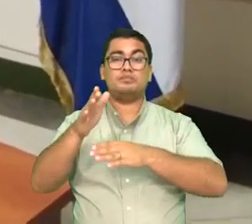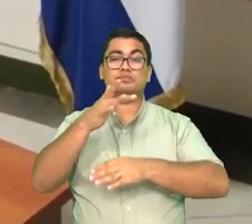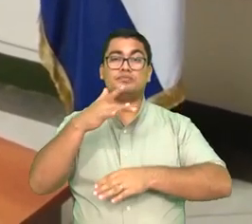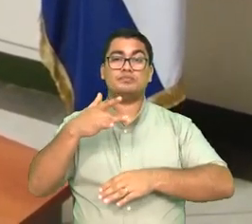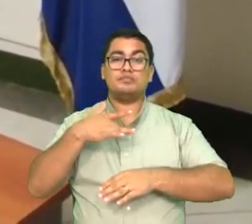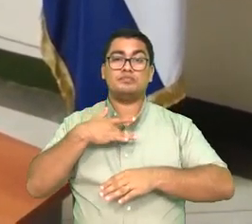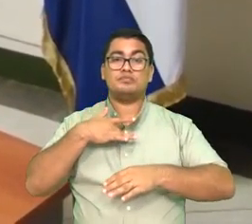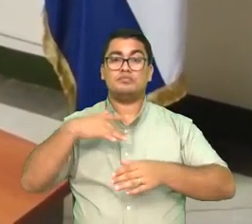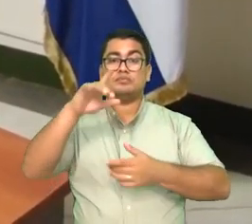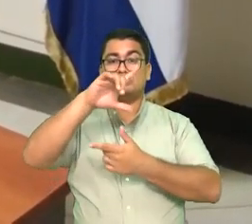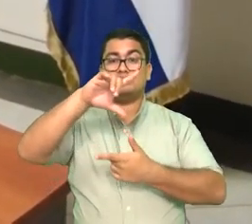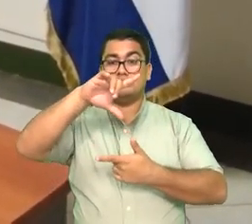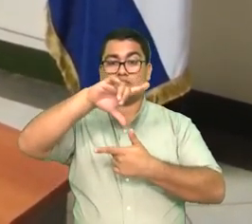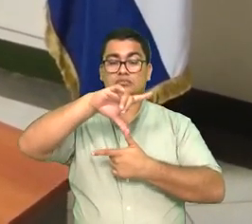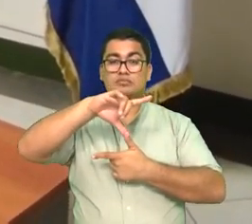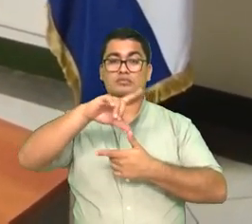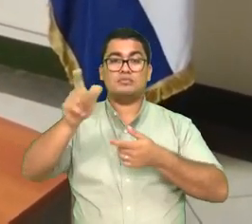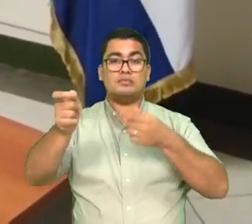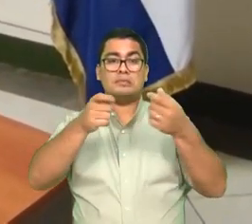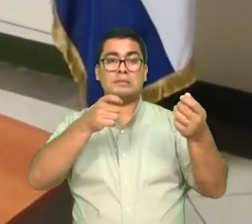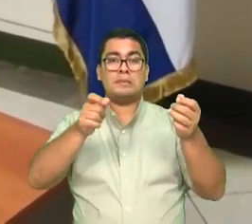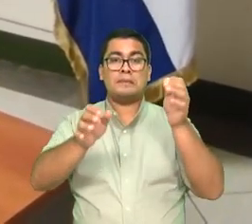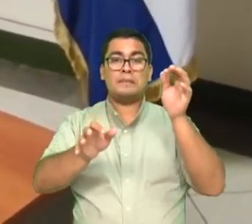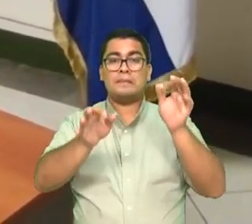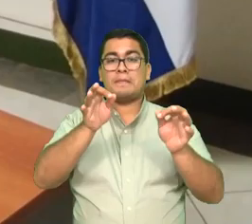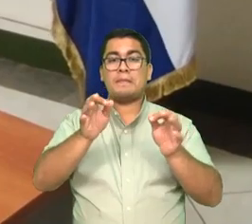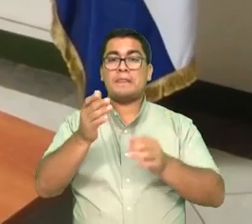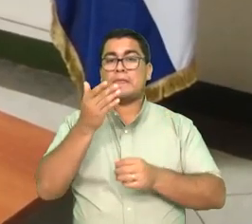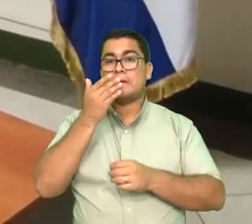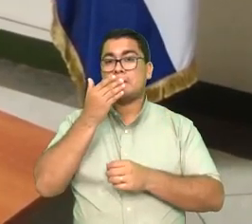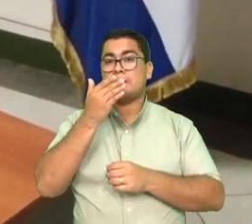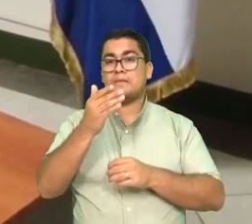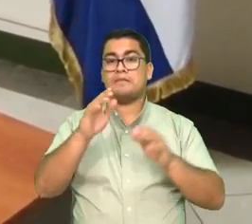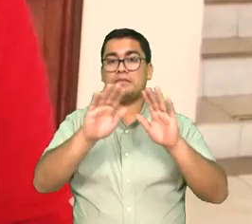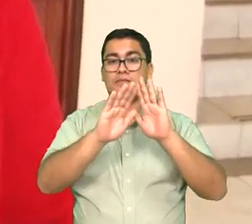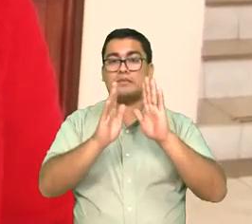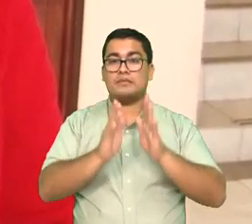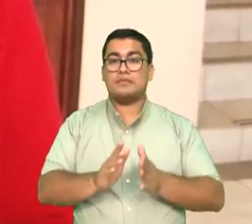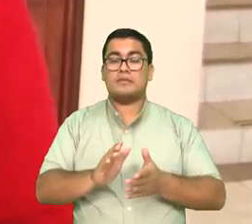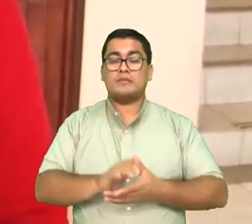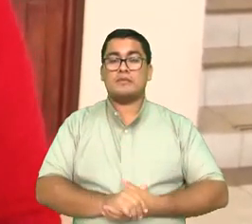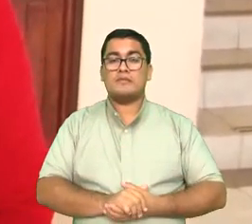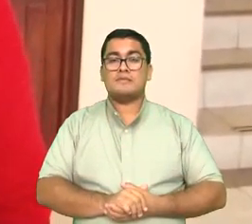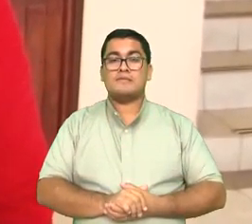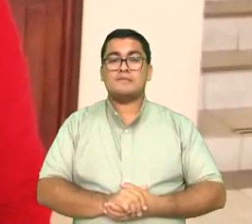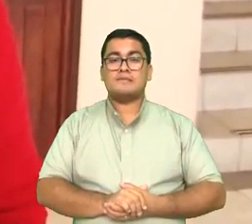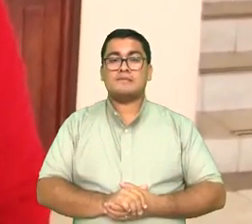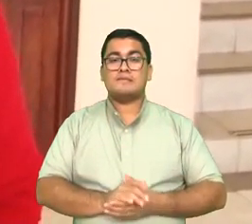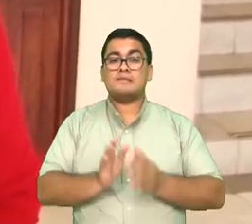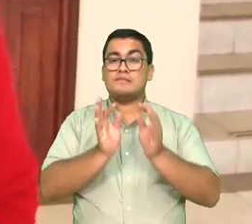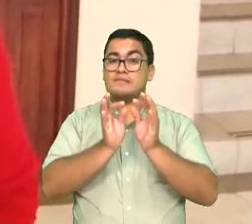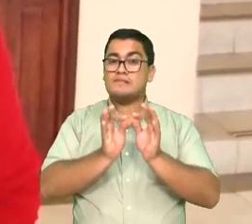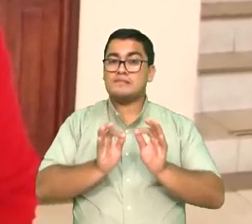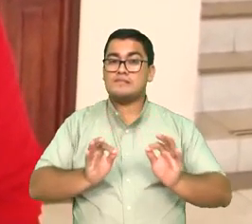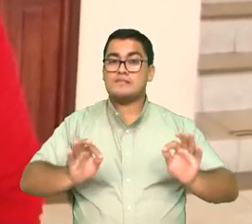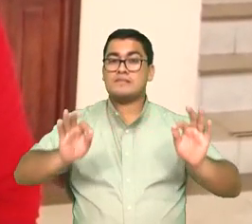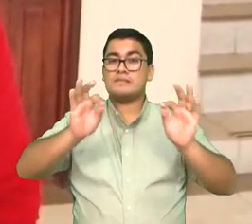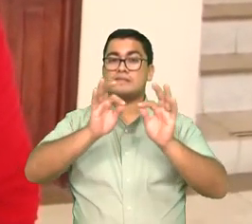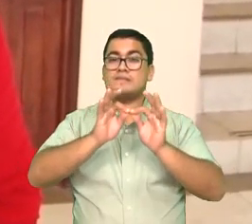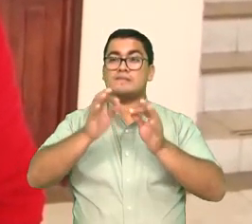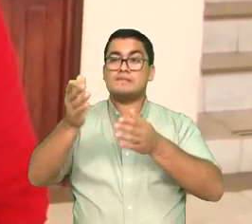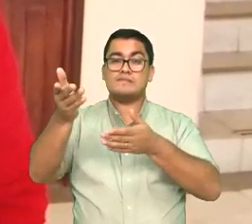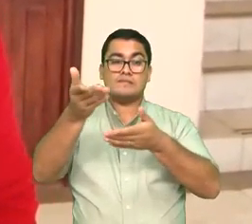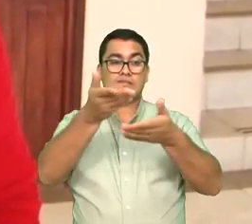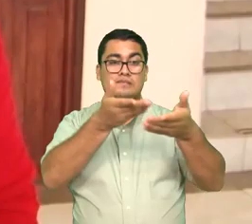digitalización de Latinoamérica, el comercio justo y el empoderamiento de la mujer. Es importante el intercambio, porque estamos hablando de